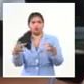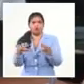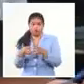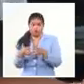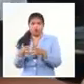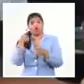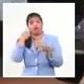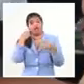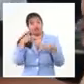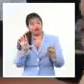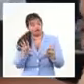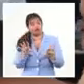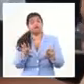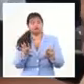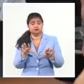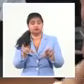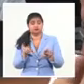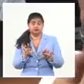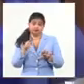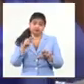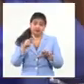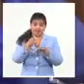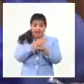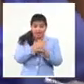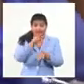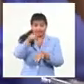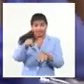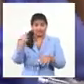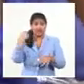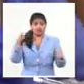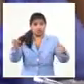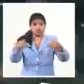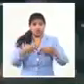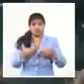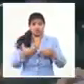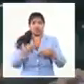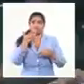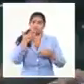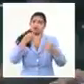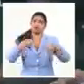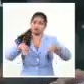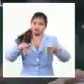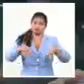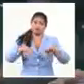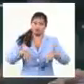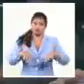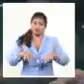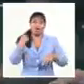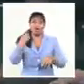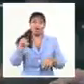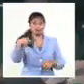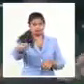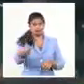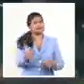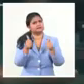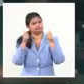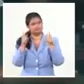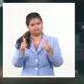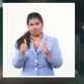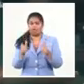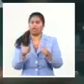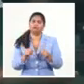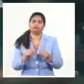apagón a finales de diciembre. Yo lo que creo que ahora lo importante es darle un seguimiento